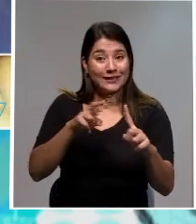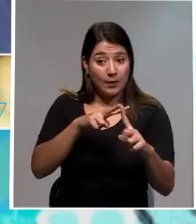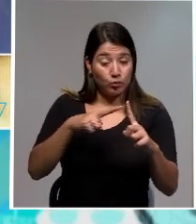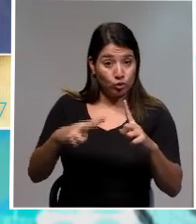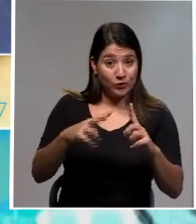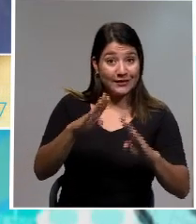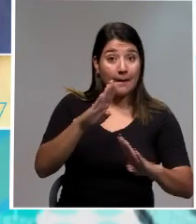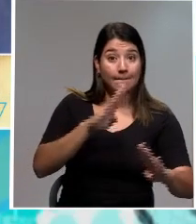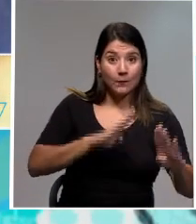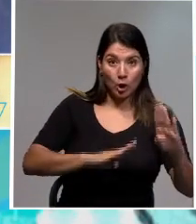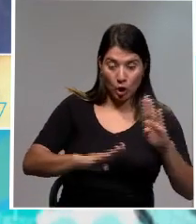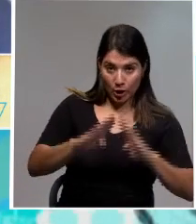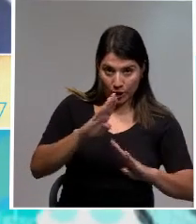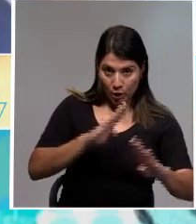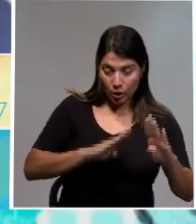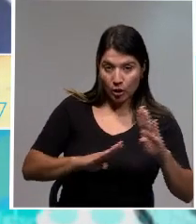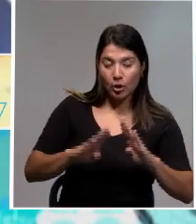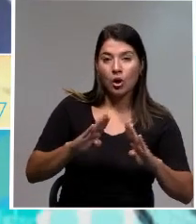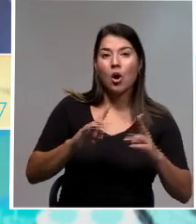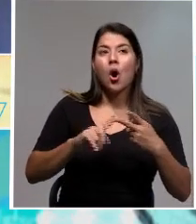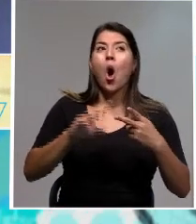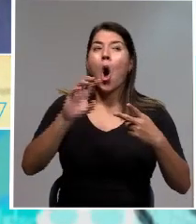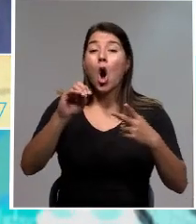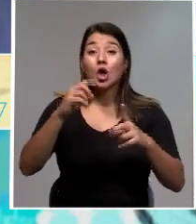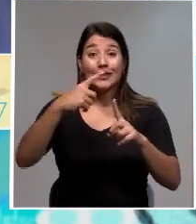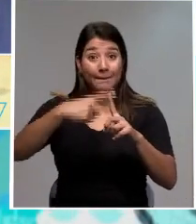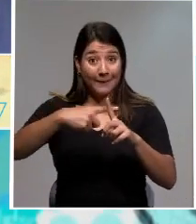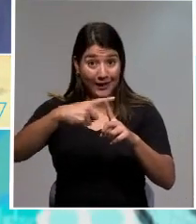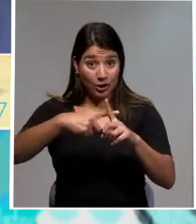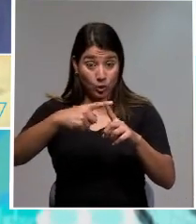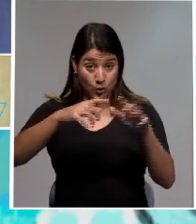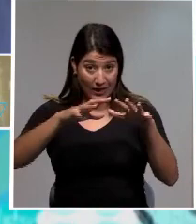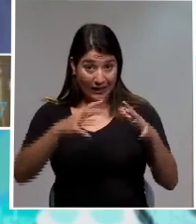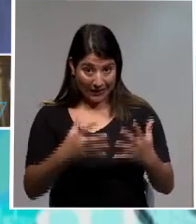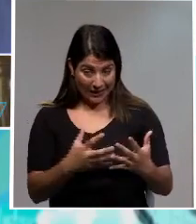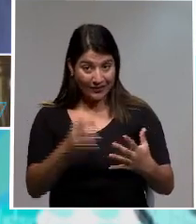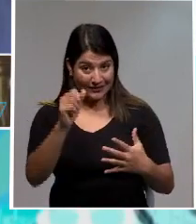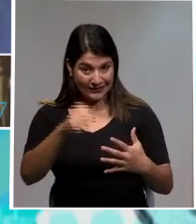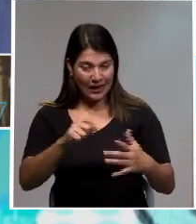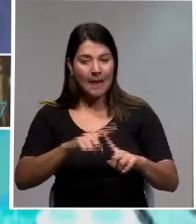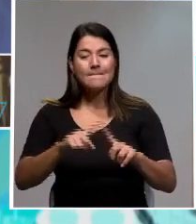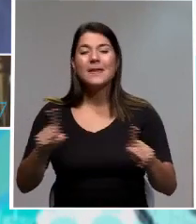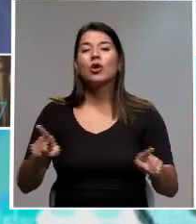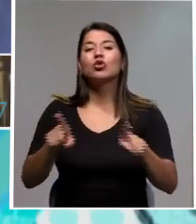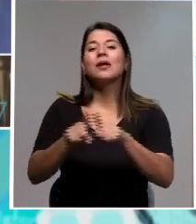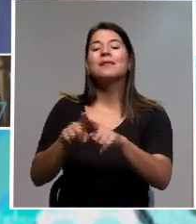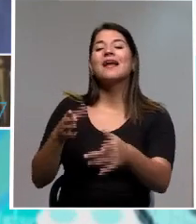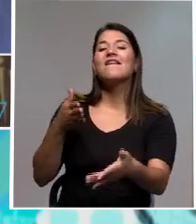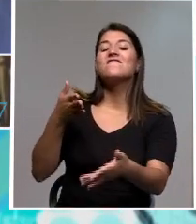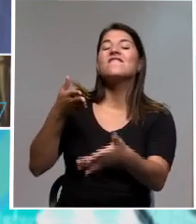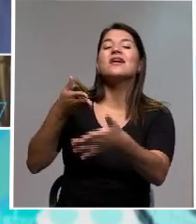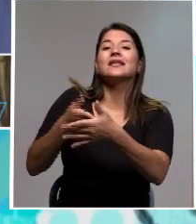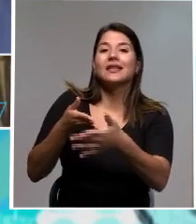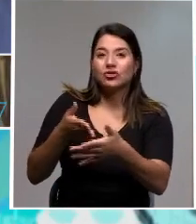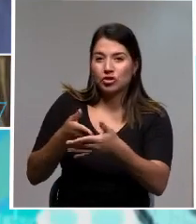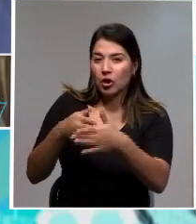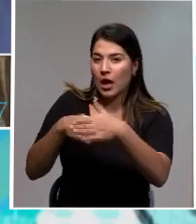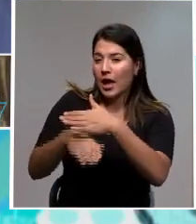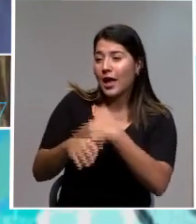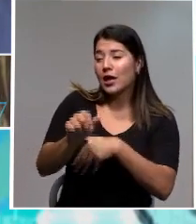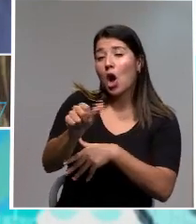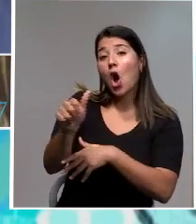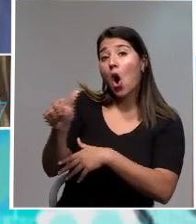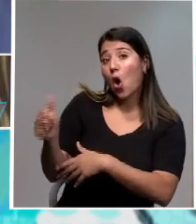cambios, digamos, en la temperatura de la Tierra, sino que en la misma forma hemos alterado muchísimos otros